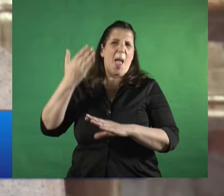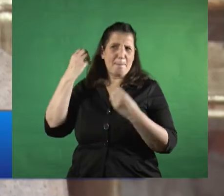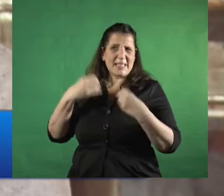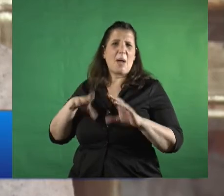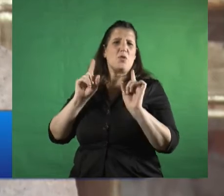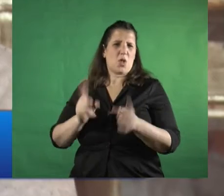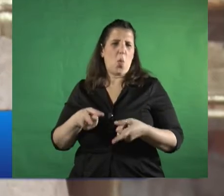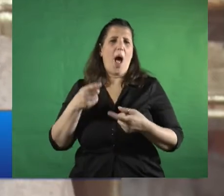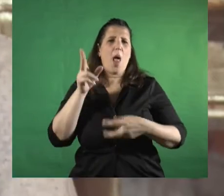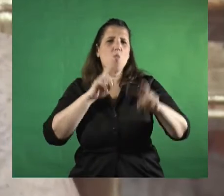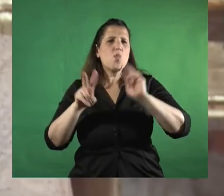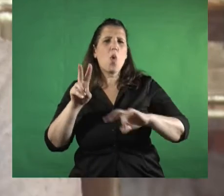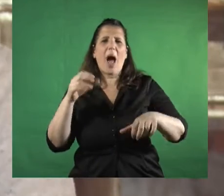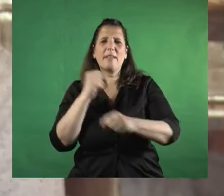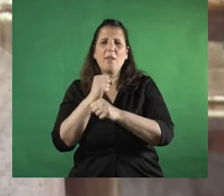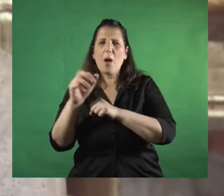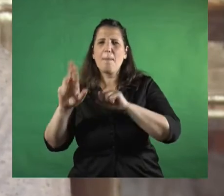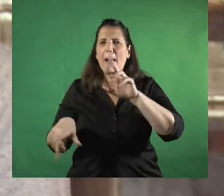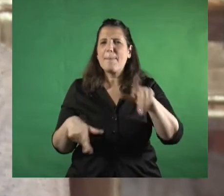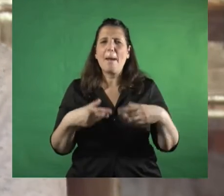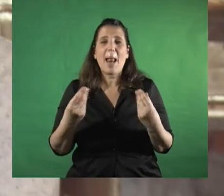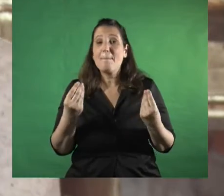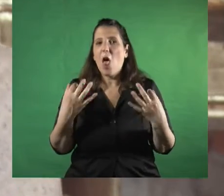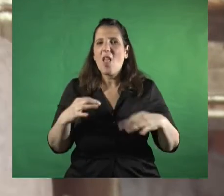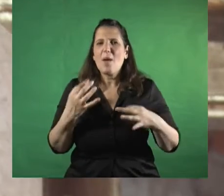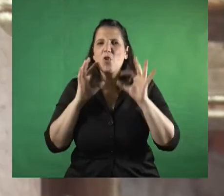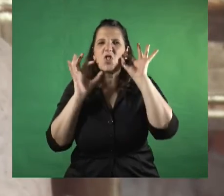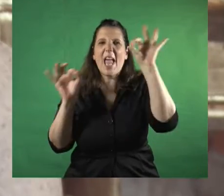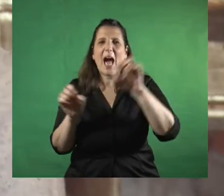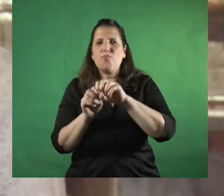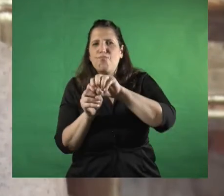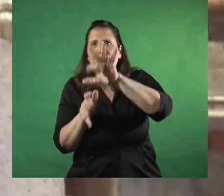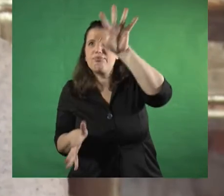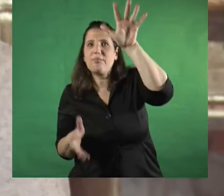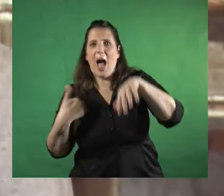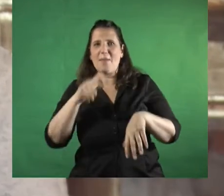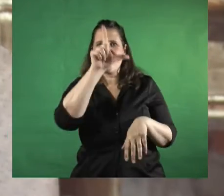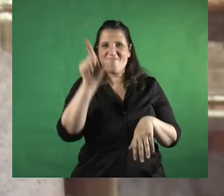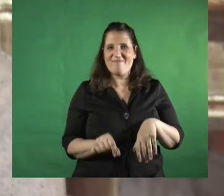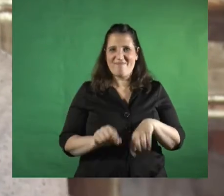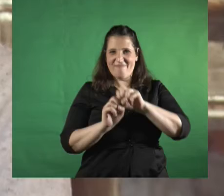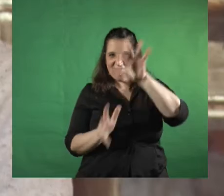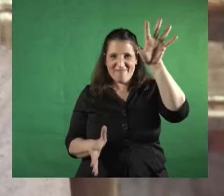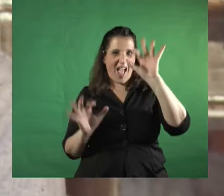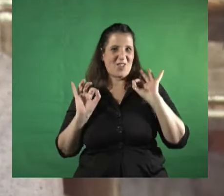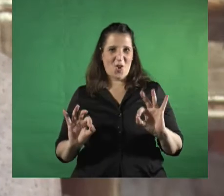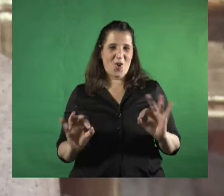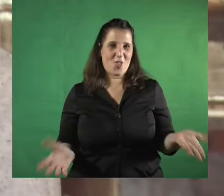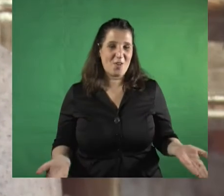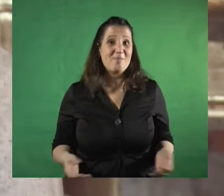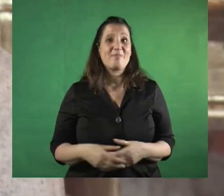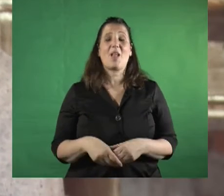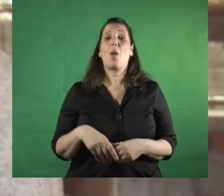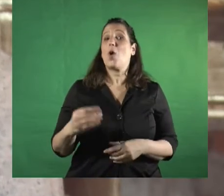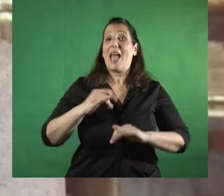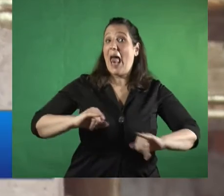idea es poder extenderlas territorialmente en todas las provincias del país, profundizar las acciones, diversificarlas y bueno en ese marco fue que lanzamos la campaña federal